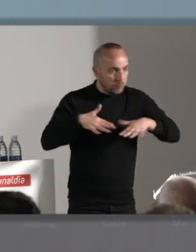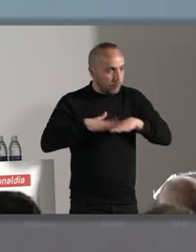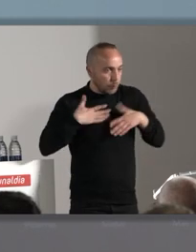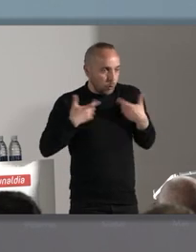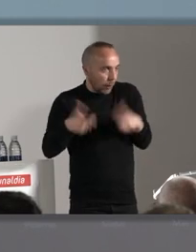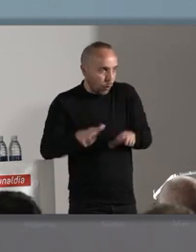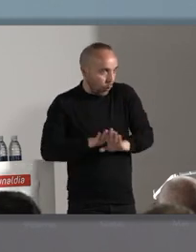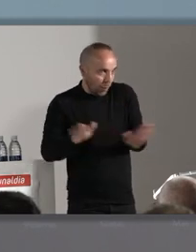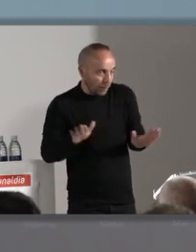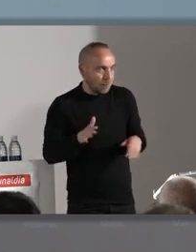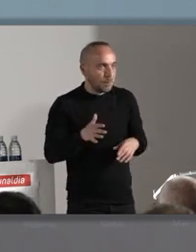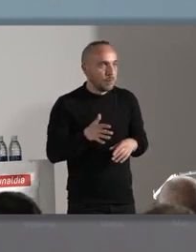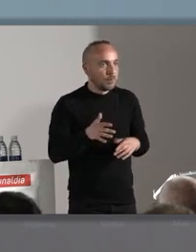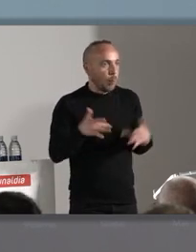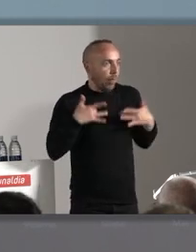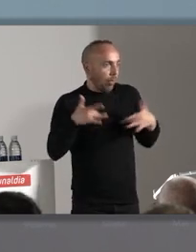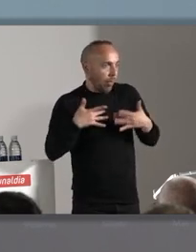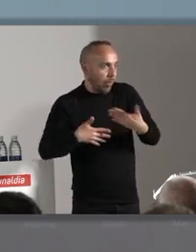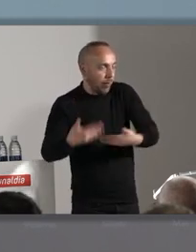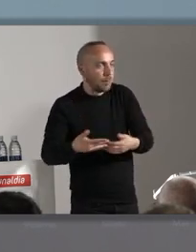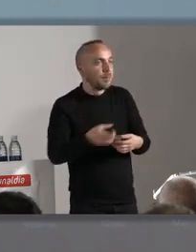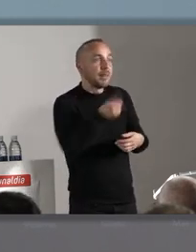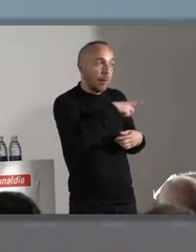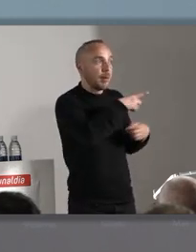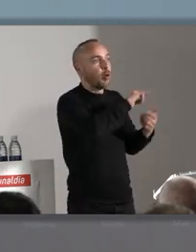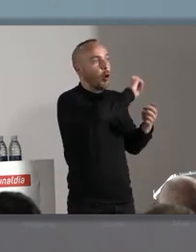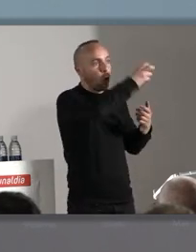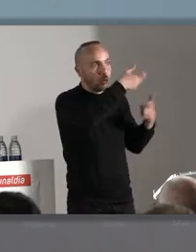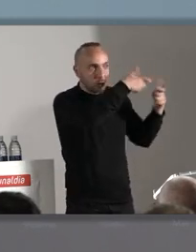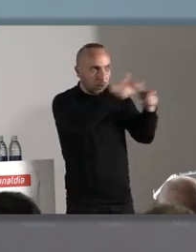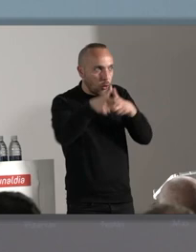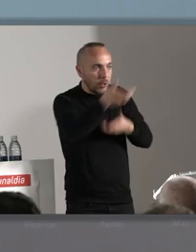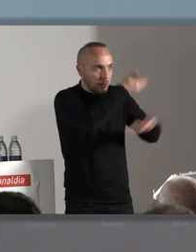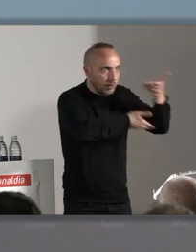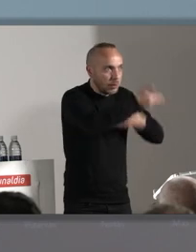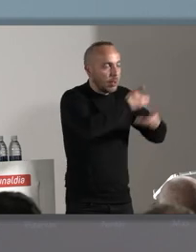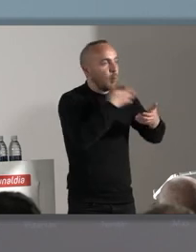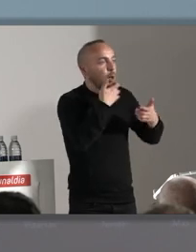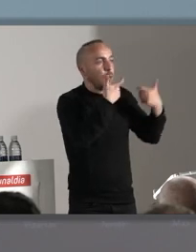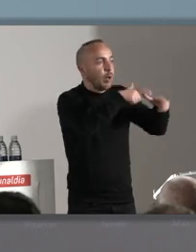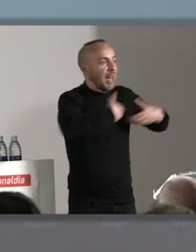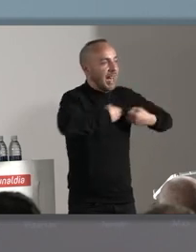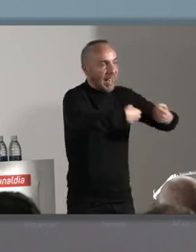ya no, digamos, favorecer proyectos de intercooperación con otros sectores, favorecer comunidades energéticas, favorecer realmente